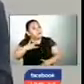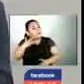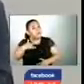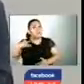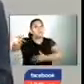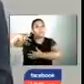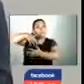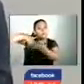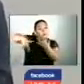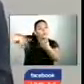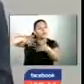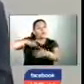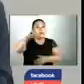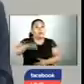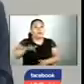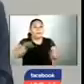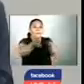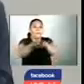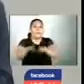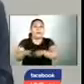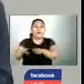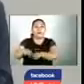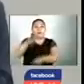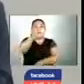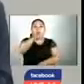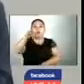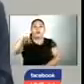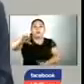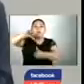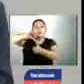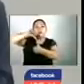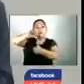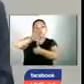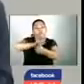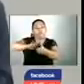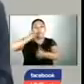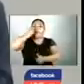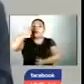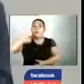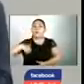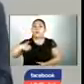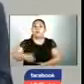intercambio entre nuestros países hermanos de Centroamérica, nos llena realmente de orgullo.